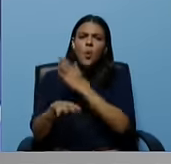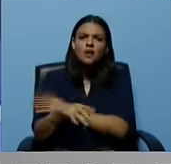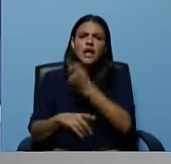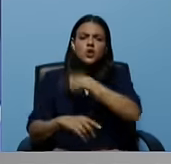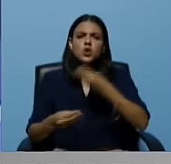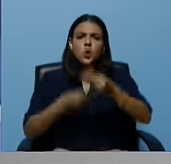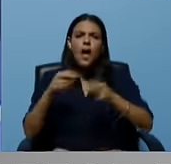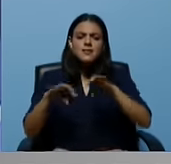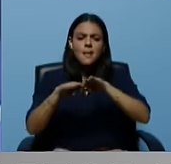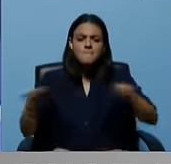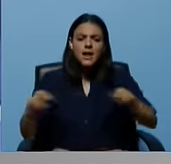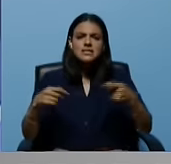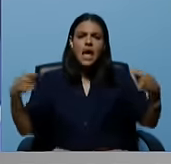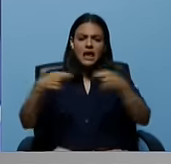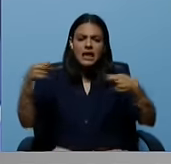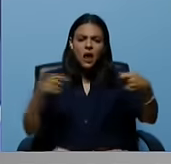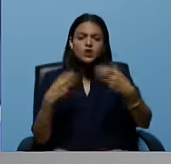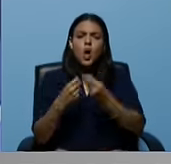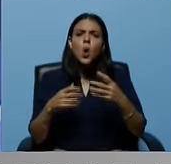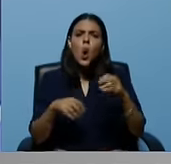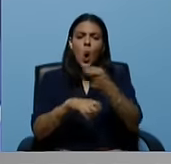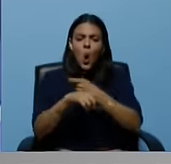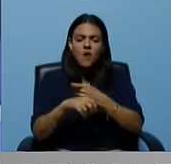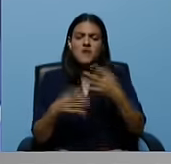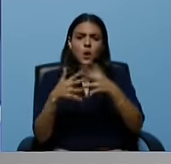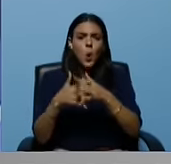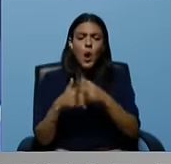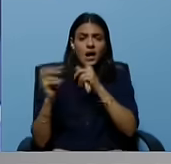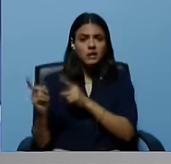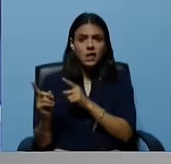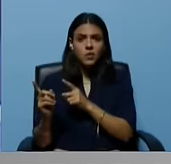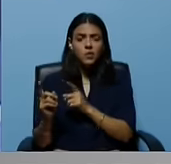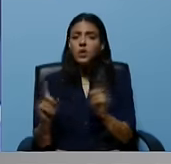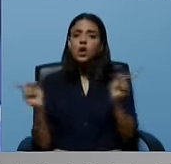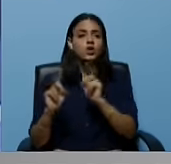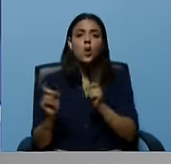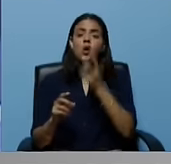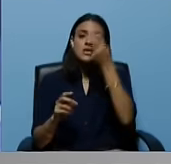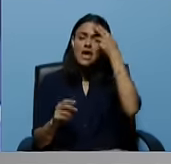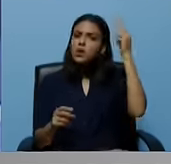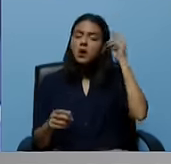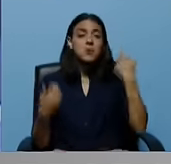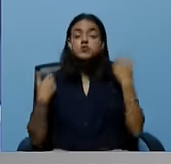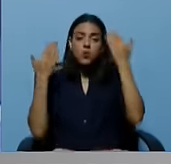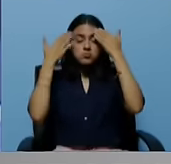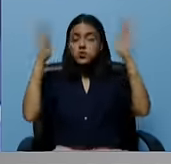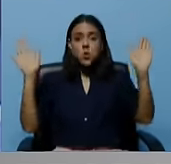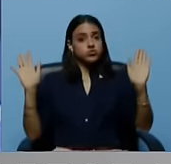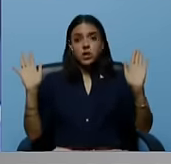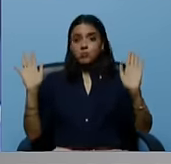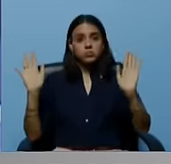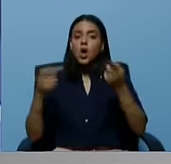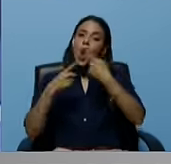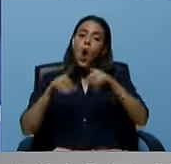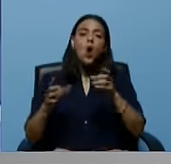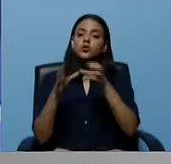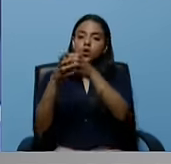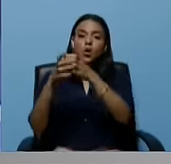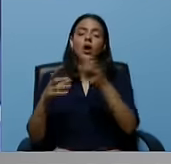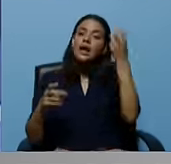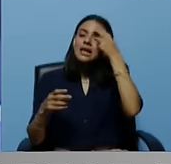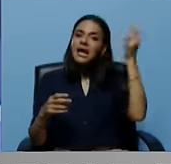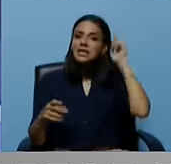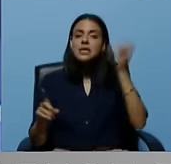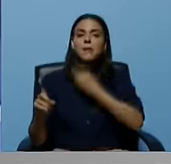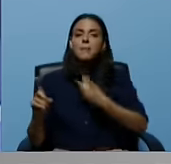de negociación con el gobierno de los Estados Unidos de América. Lo otro ya corresponde a la Cancillería y no tengo respuesta porque le corresponde al canciller y al